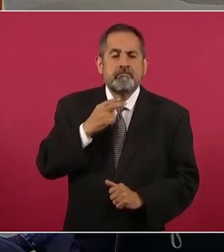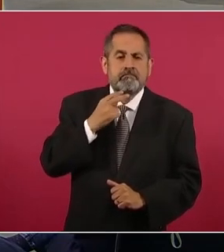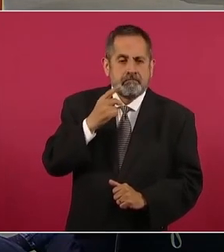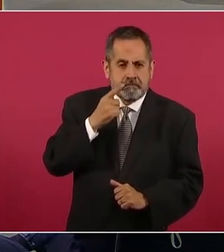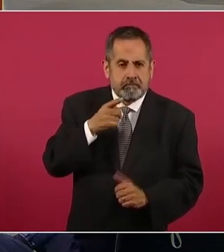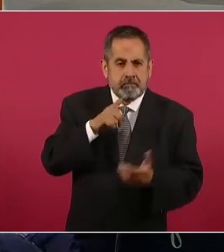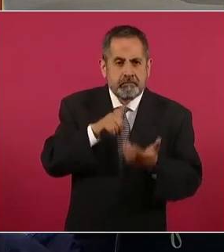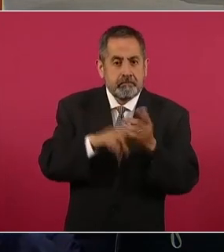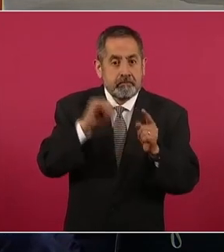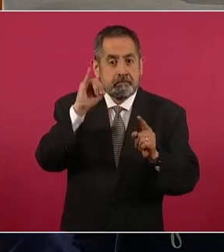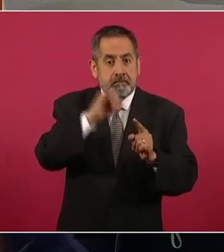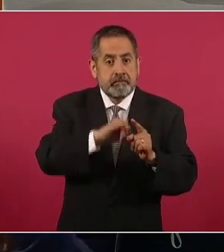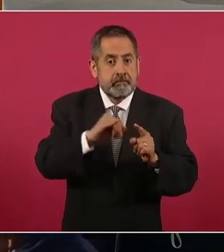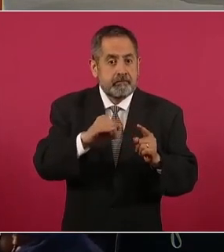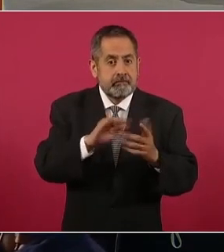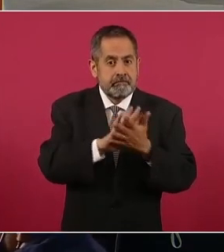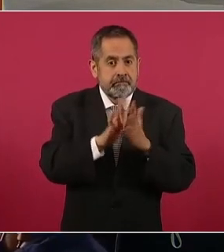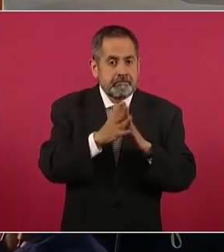gente de la banda